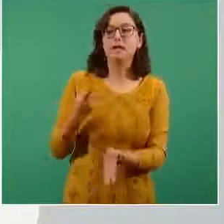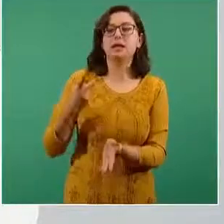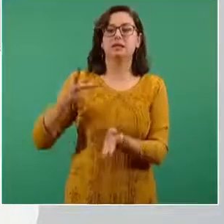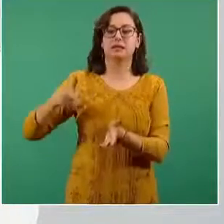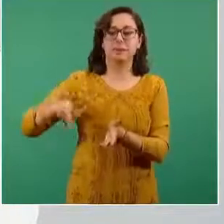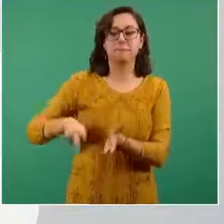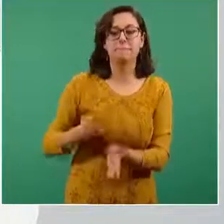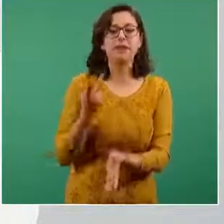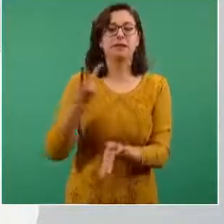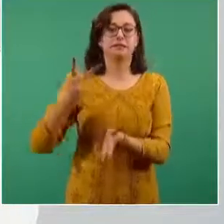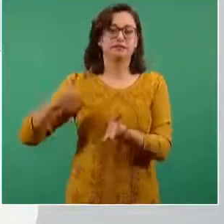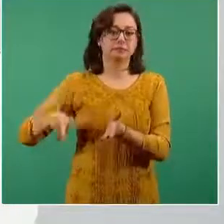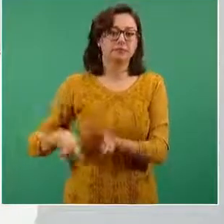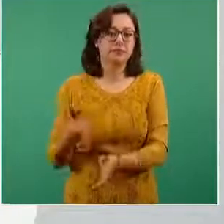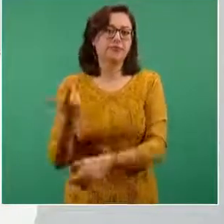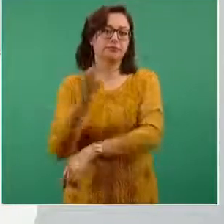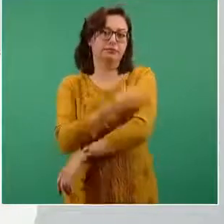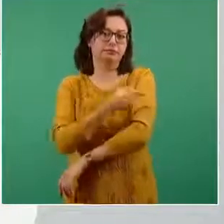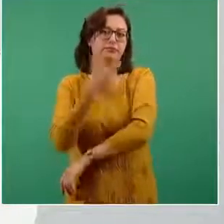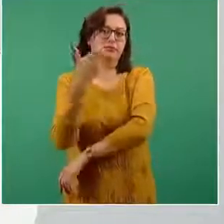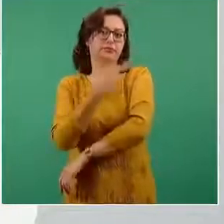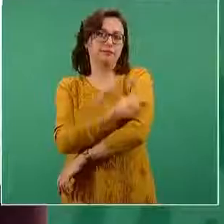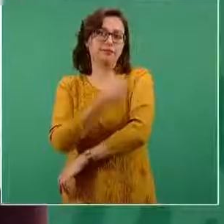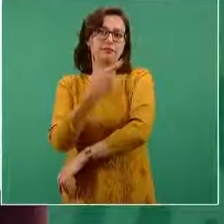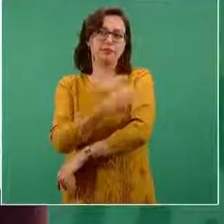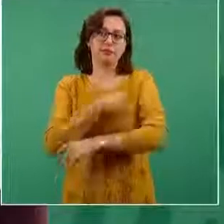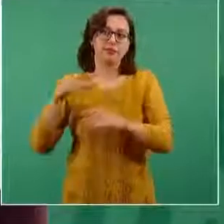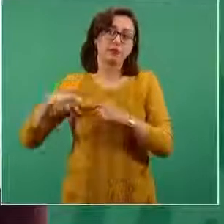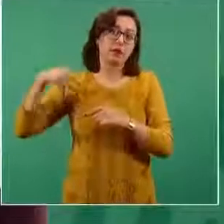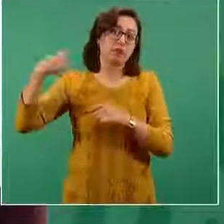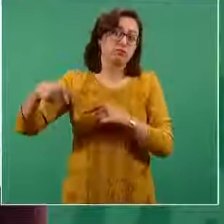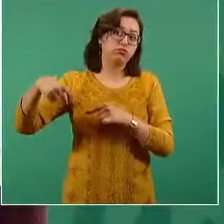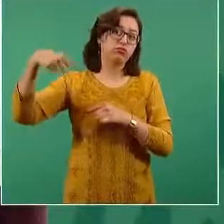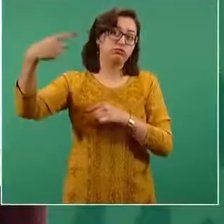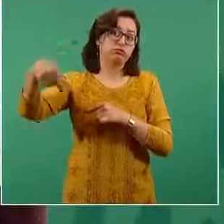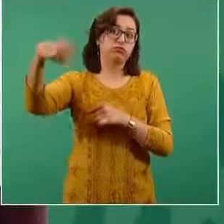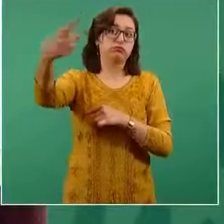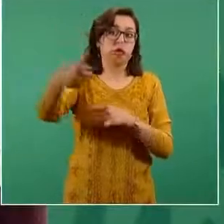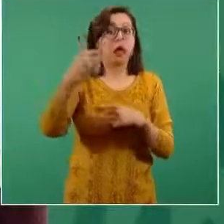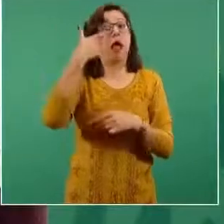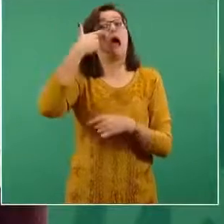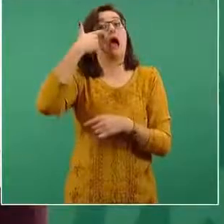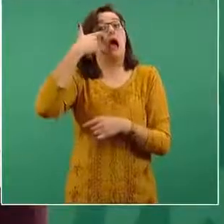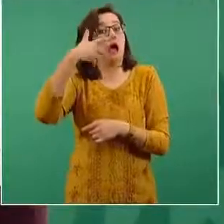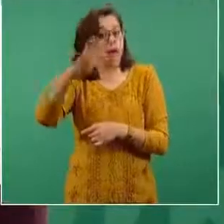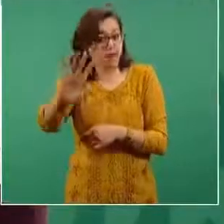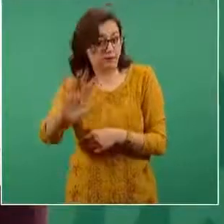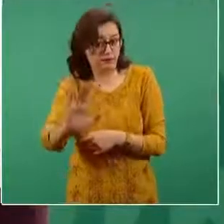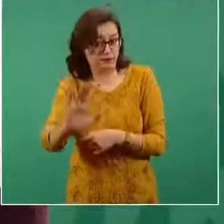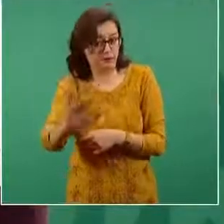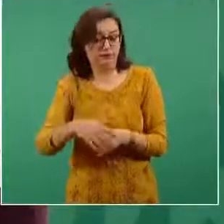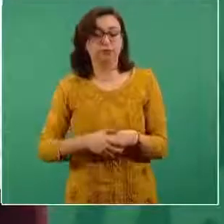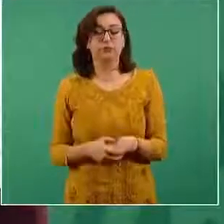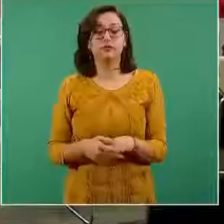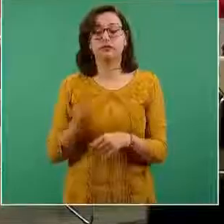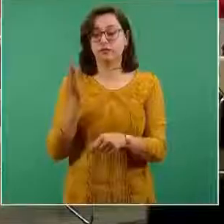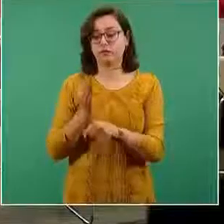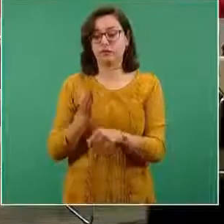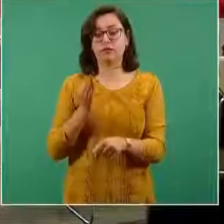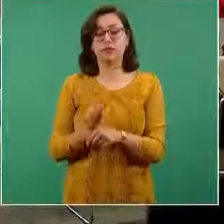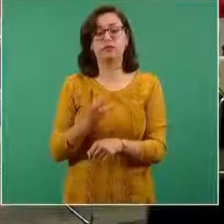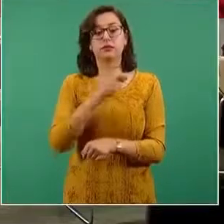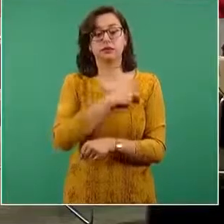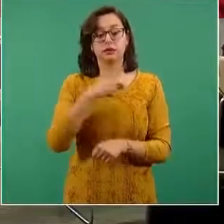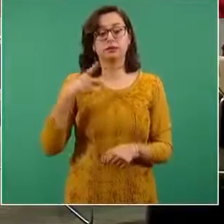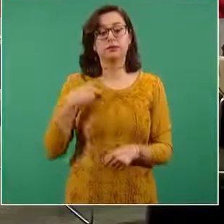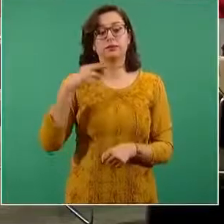2 dosis que en su momento sí se deben de aplicar para efecto de la mayoría de las vacunas que tenemos. Recordemos o pongamos el ejemplo